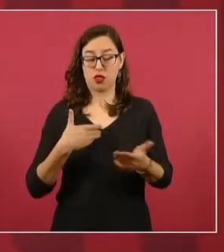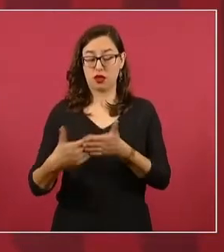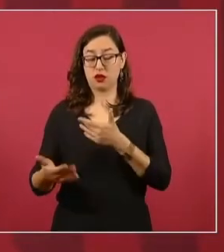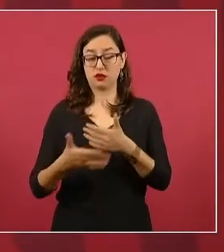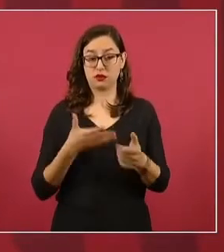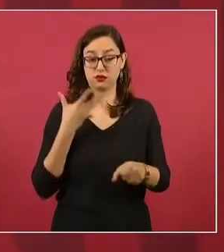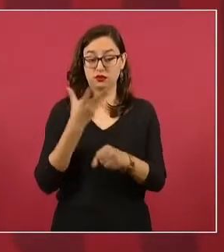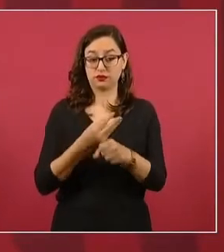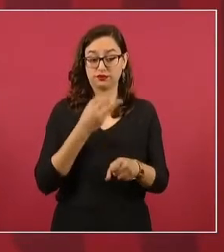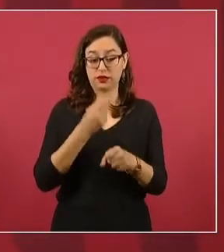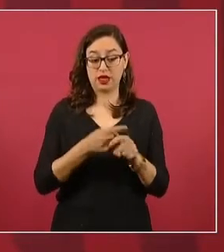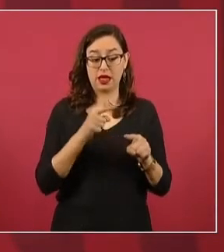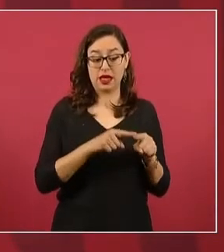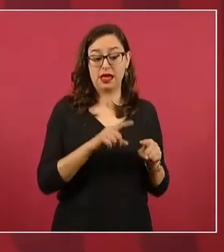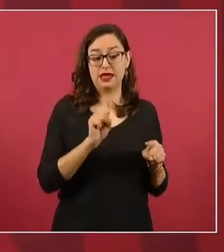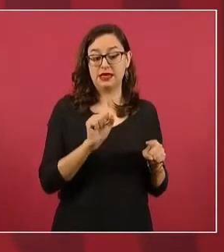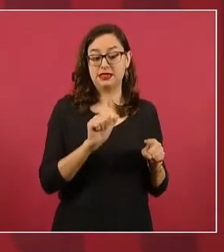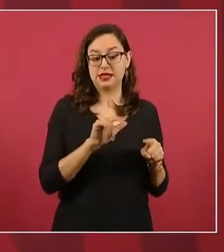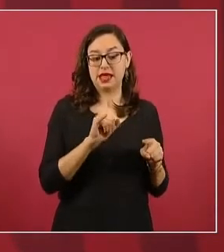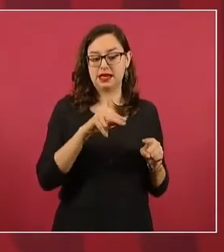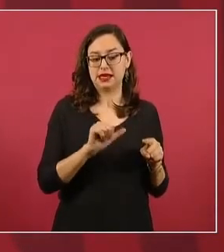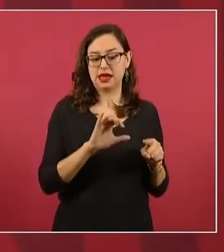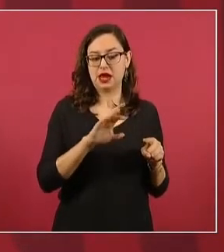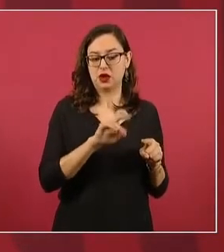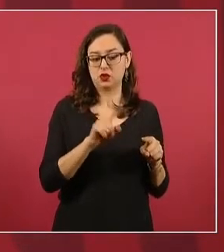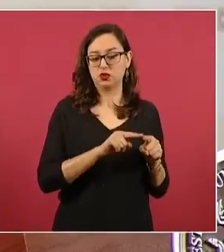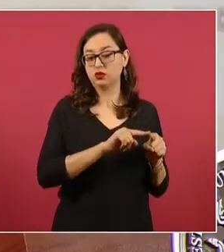desde Salina Cruz a Coatzacoalcos.